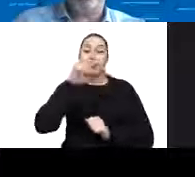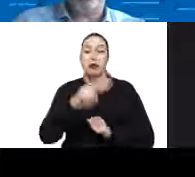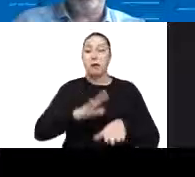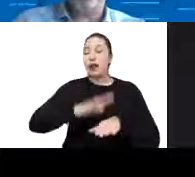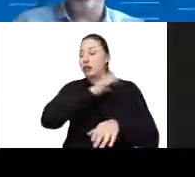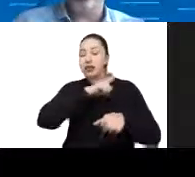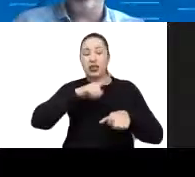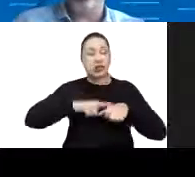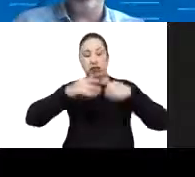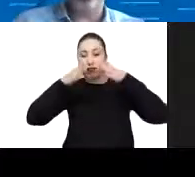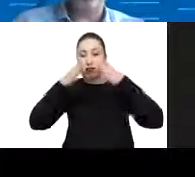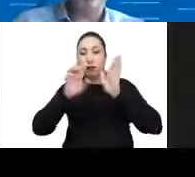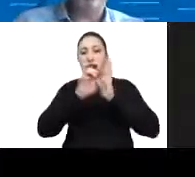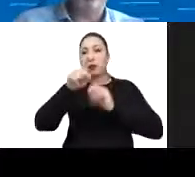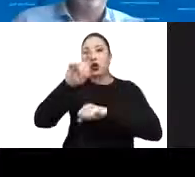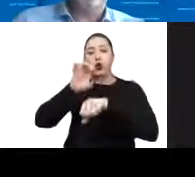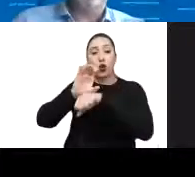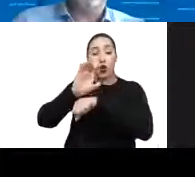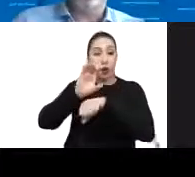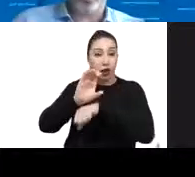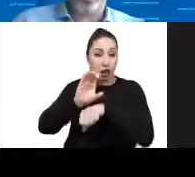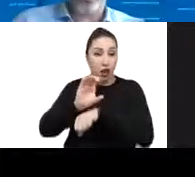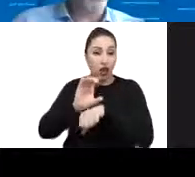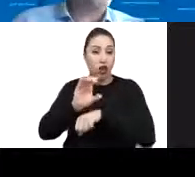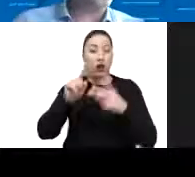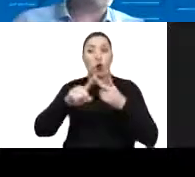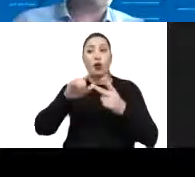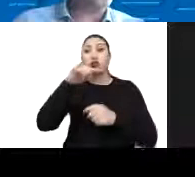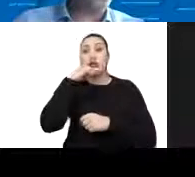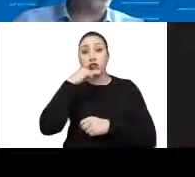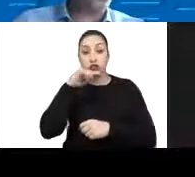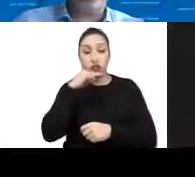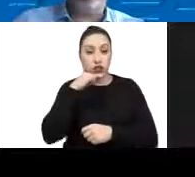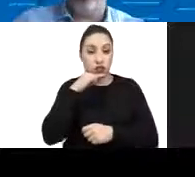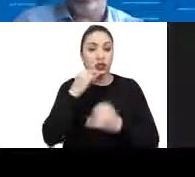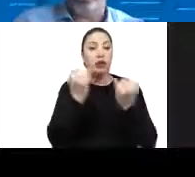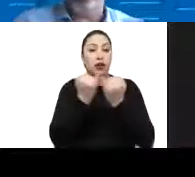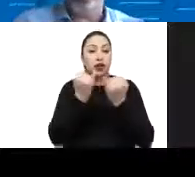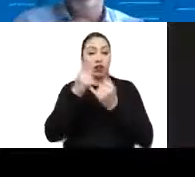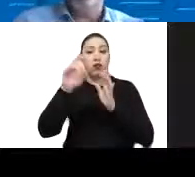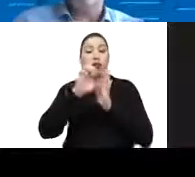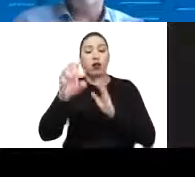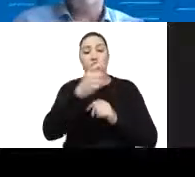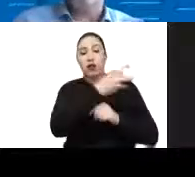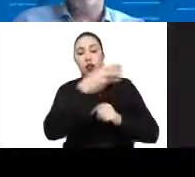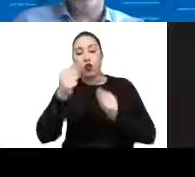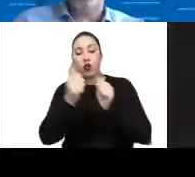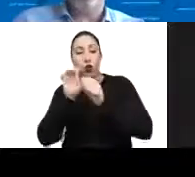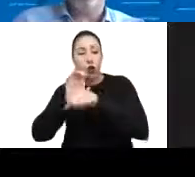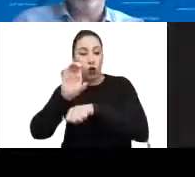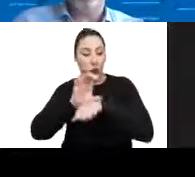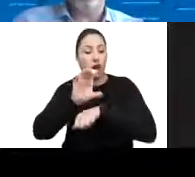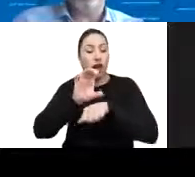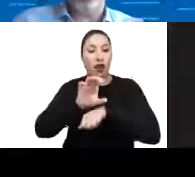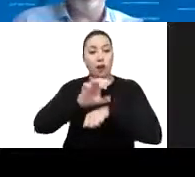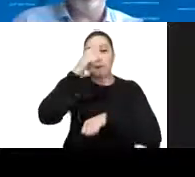como el caso de Colombia, por ejemplo, o el mismo Chile, que es un caso particular de Chile, pero el de Colombia, justamente para